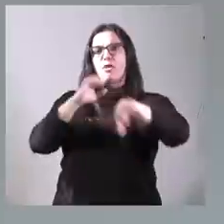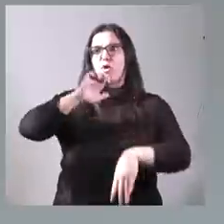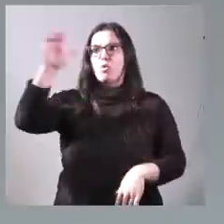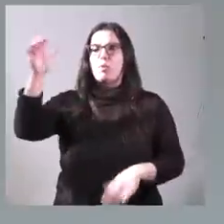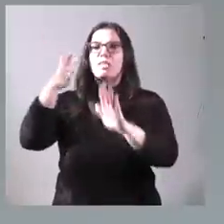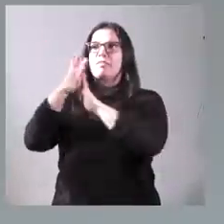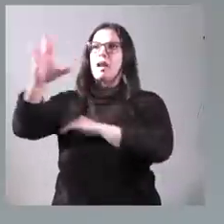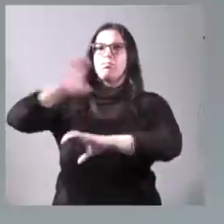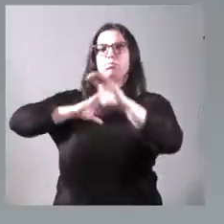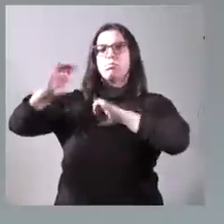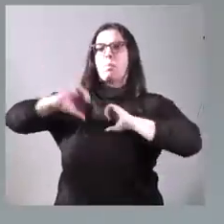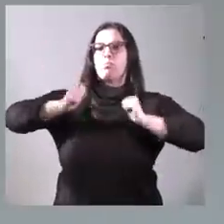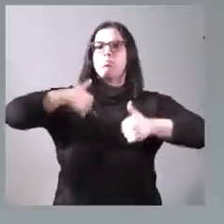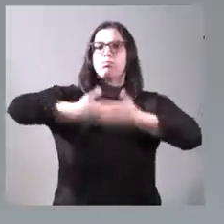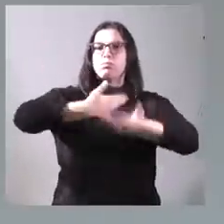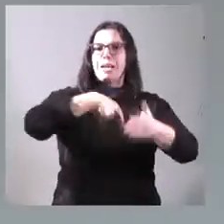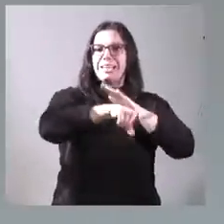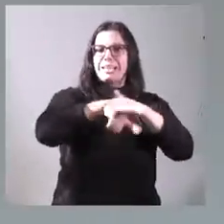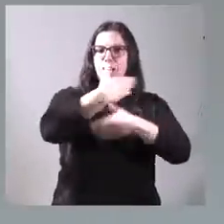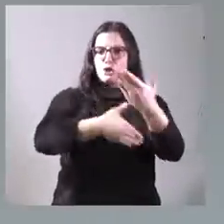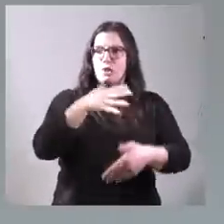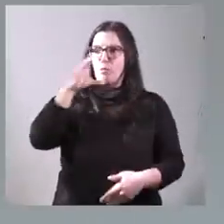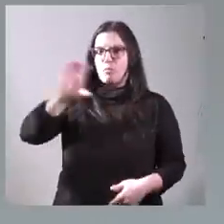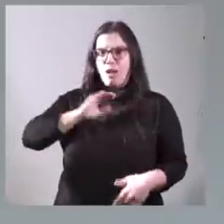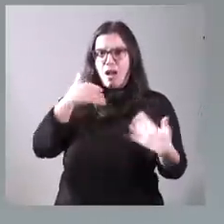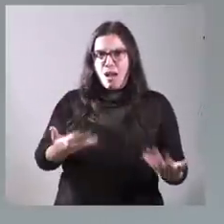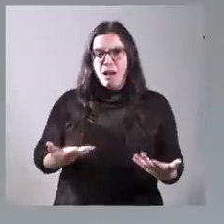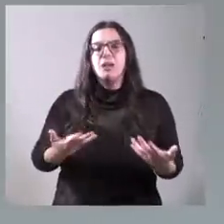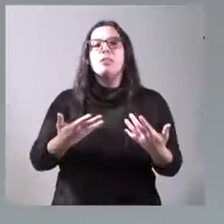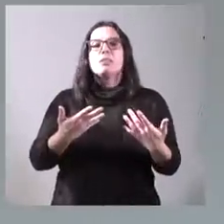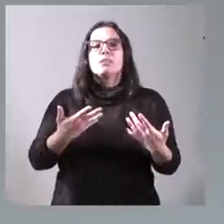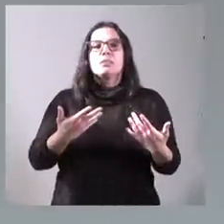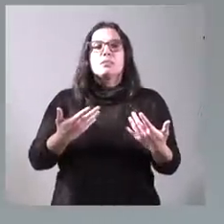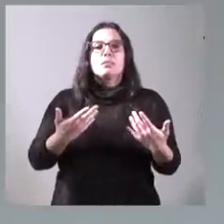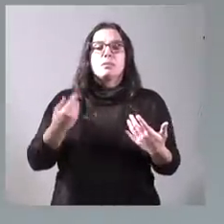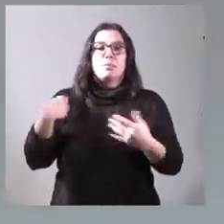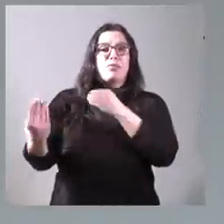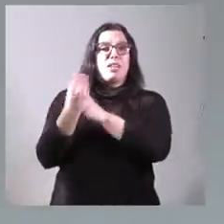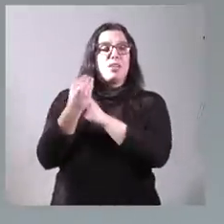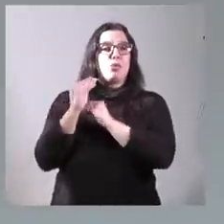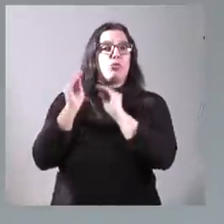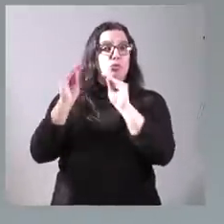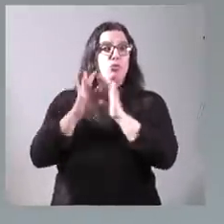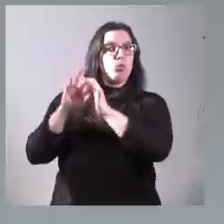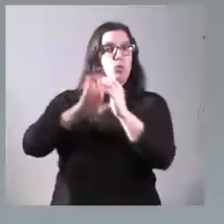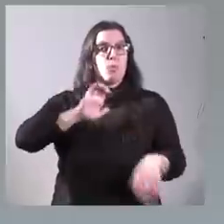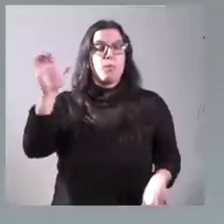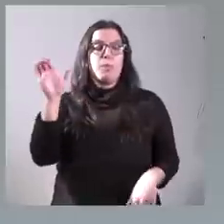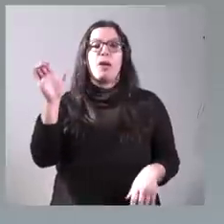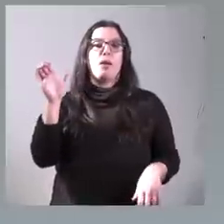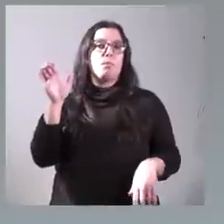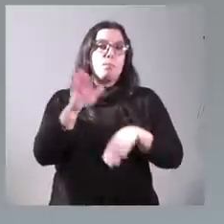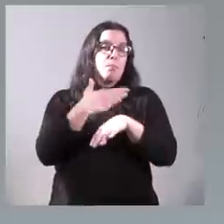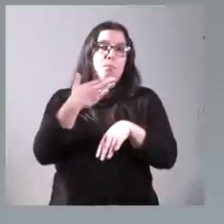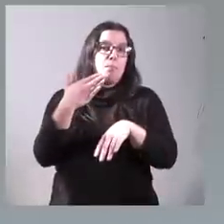de ir gestionando estos fondos europeos de los que disponemos en este periodo y que proceden de la financiación de la Unión Europea tanto en